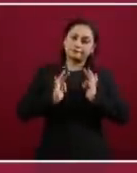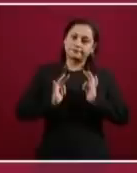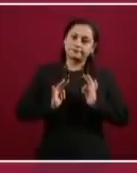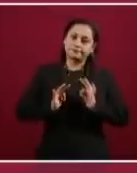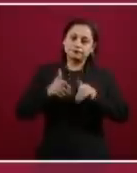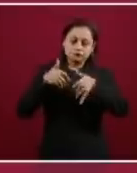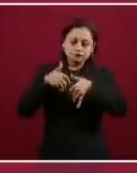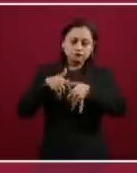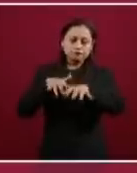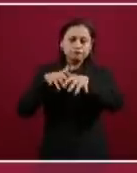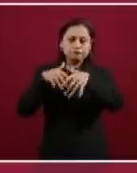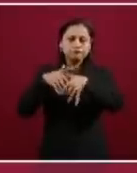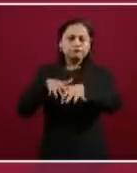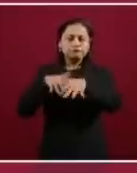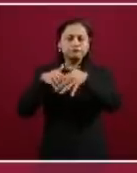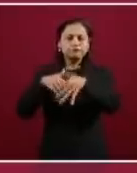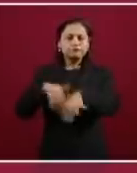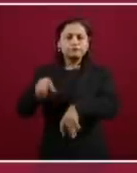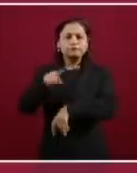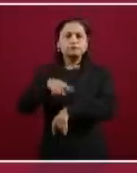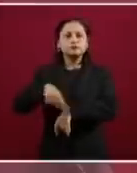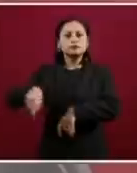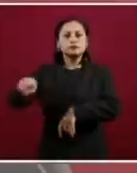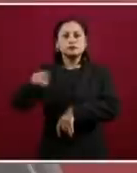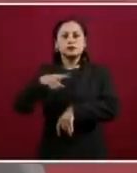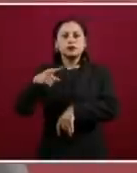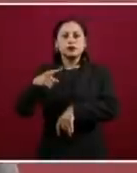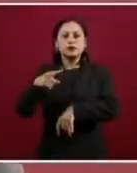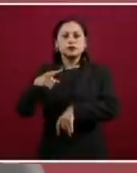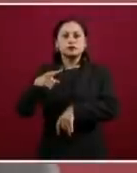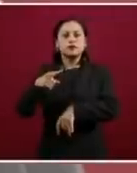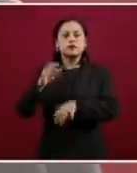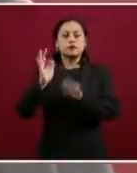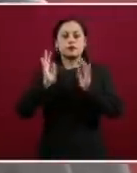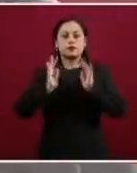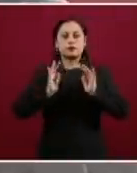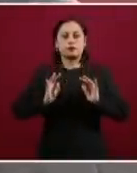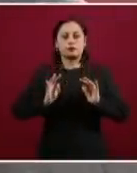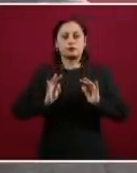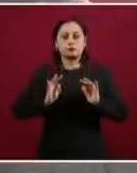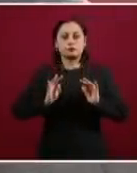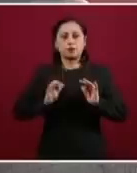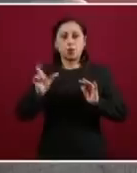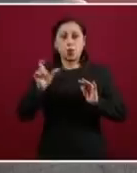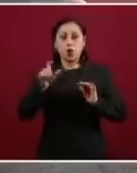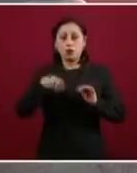que usa la fuerza es porque no tiene la razón.